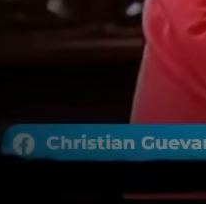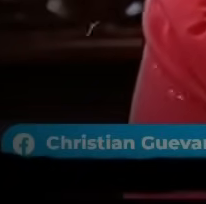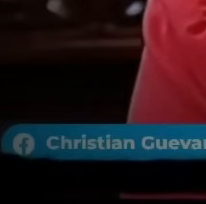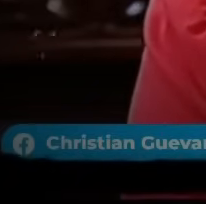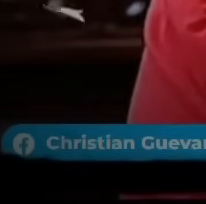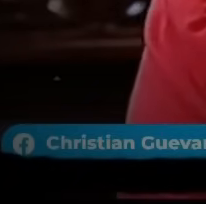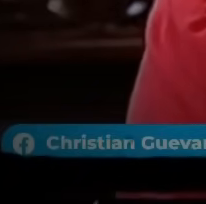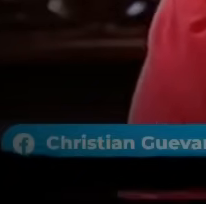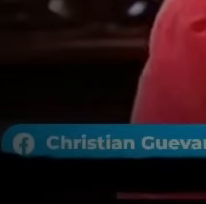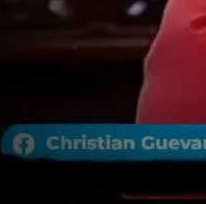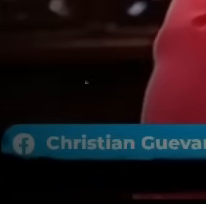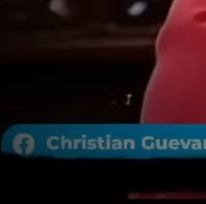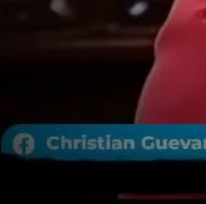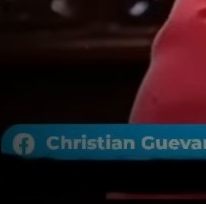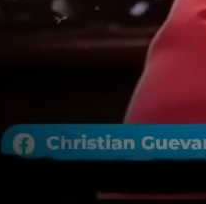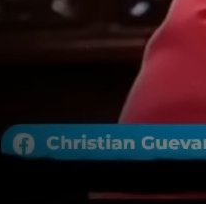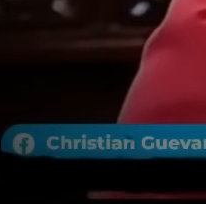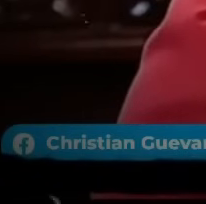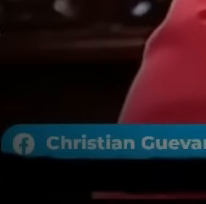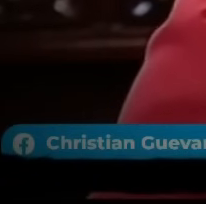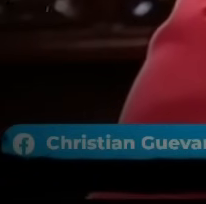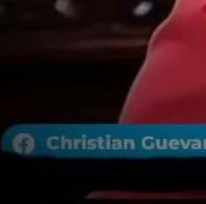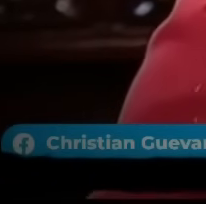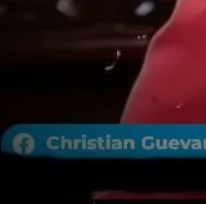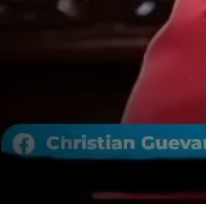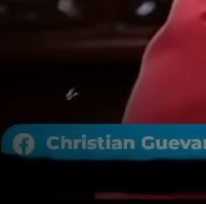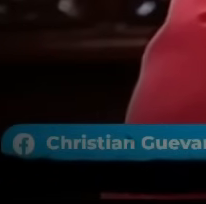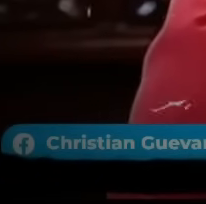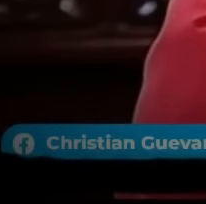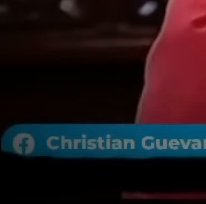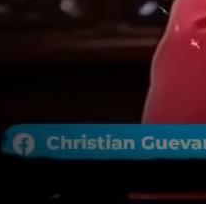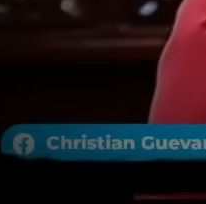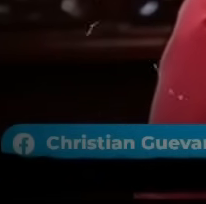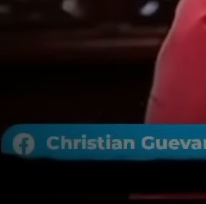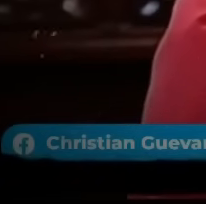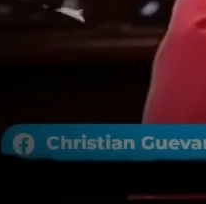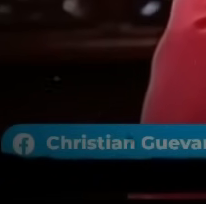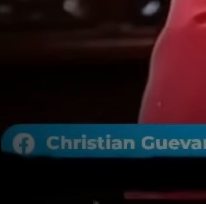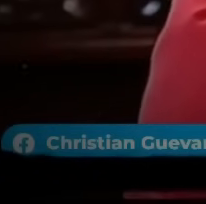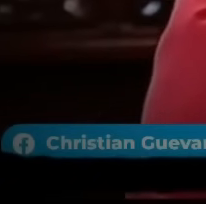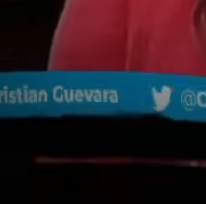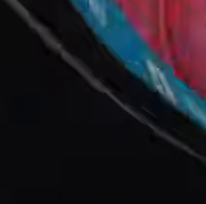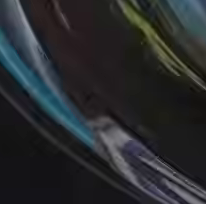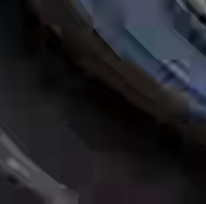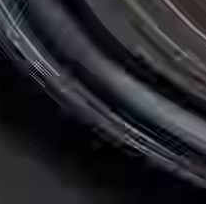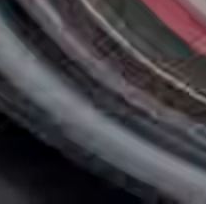hicieron en El Salvador, pero recibió cerrada de boca por parte de la diputada Suez y Callejas.